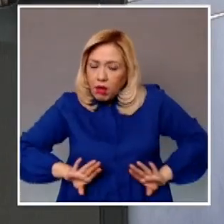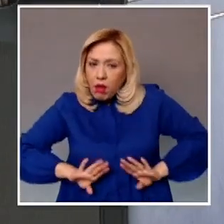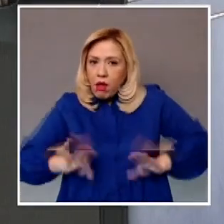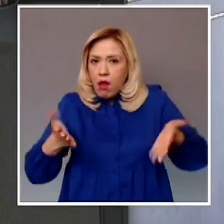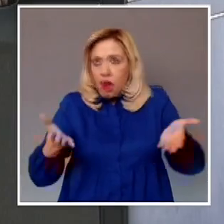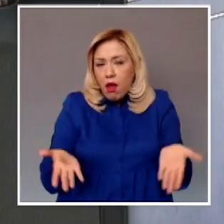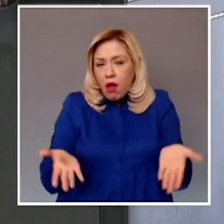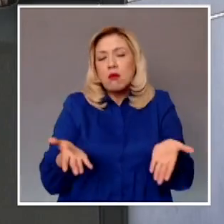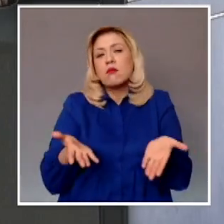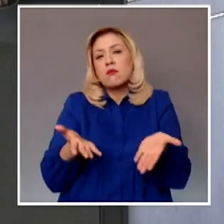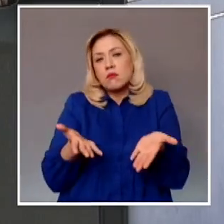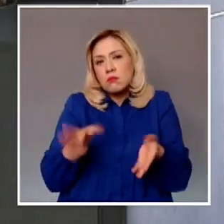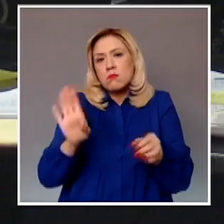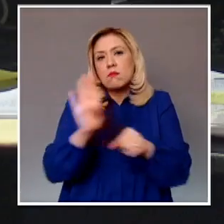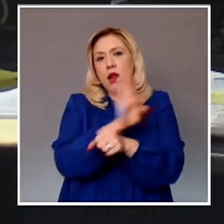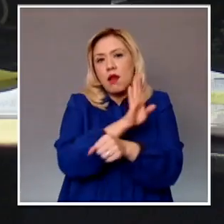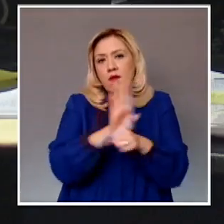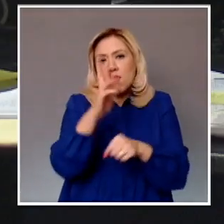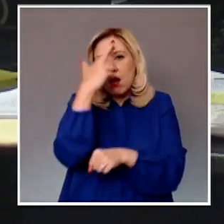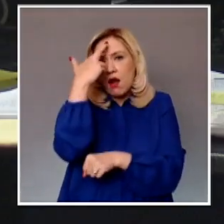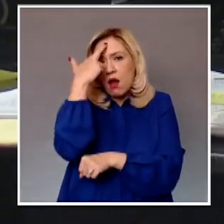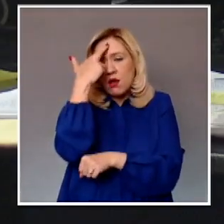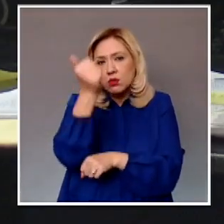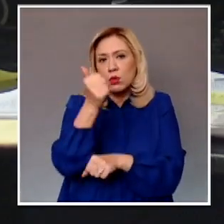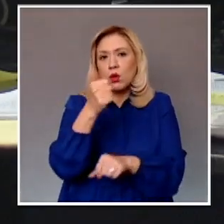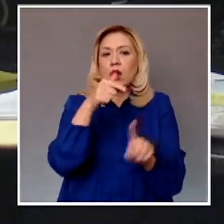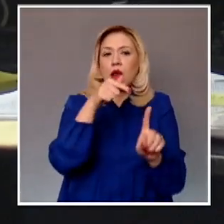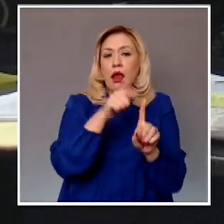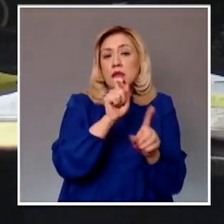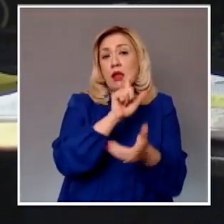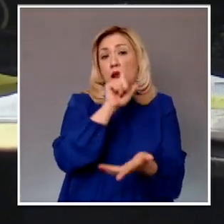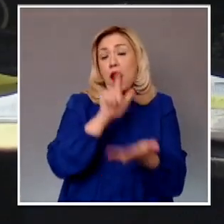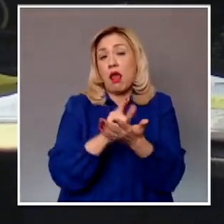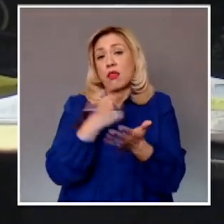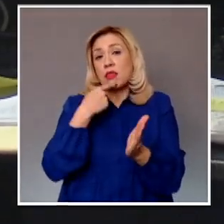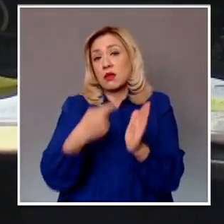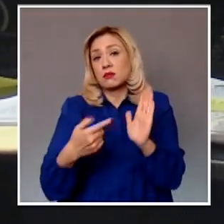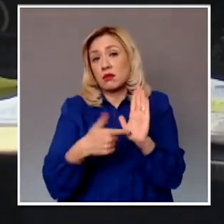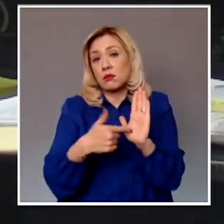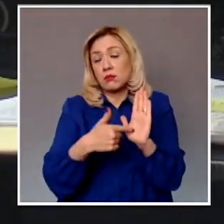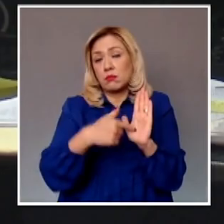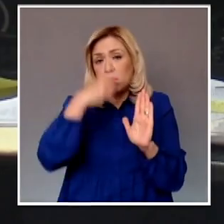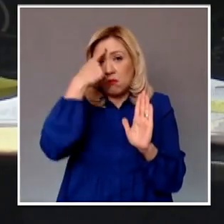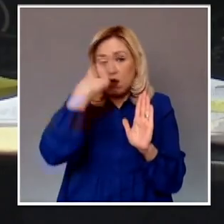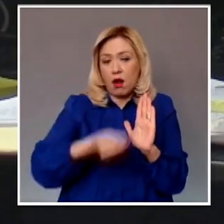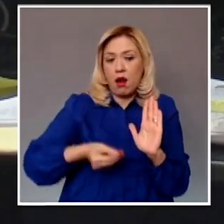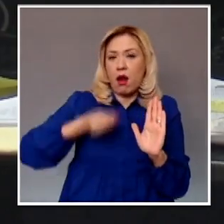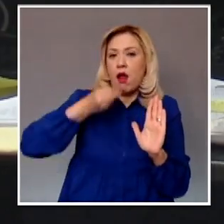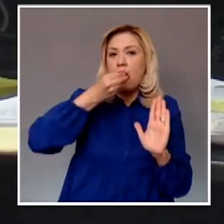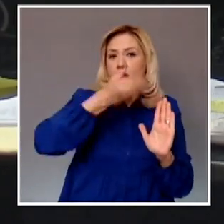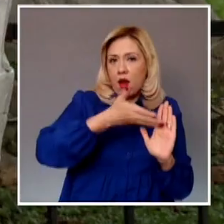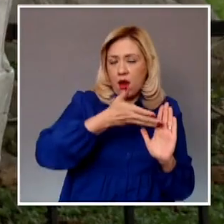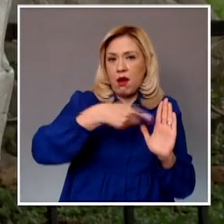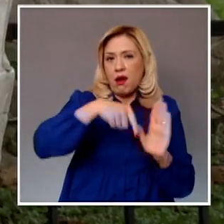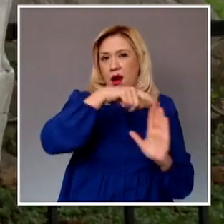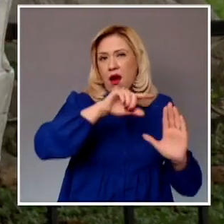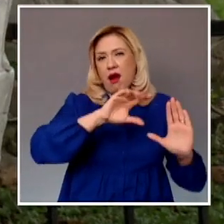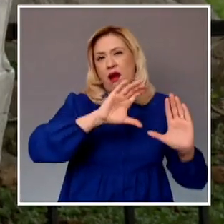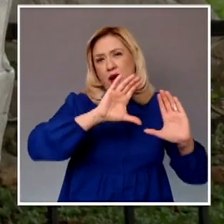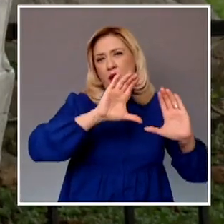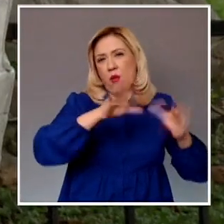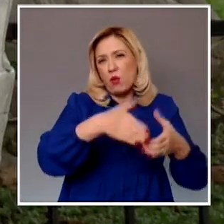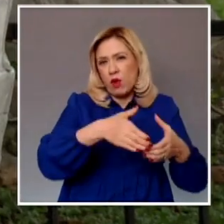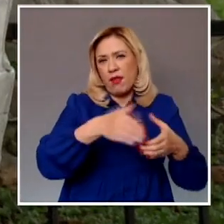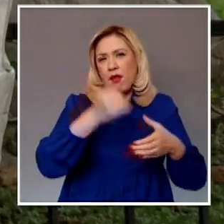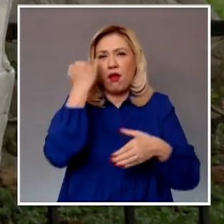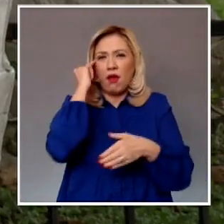beneficio material que una medida legislativa o reglamentaria pueda generar en las condiciones de dichos grupos, existe la obligación de llevar